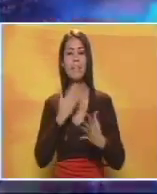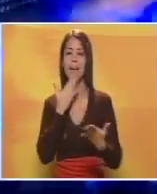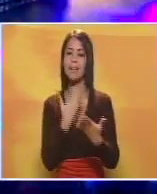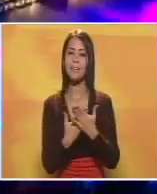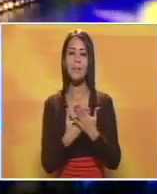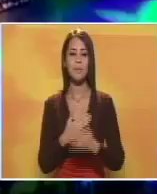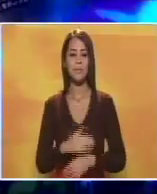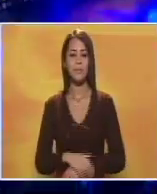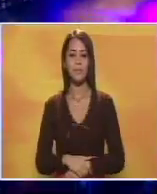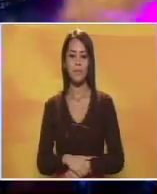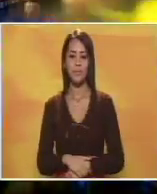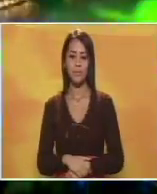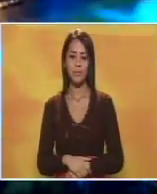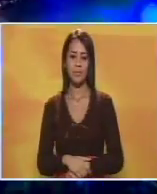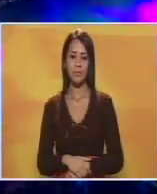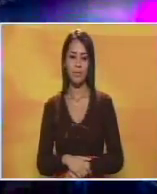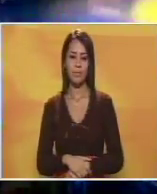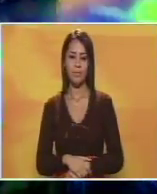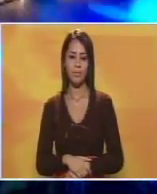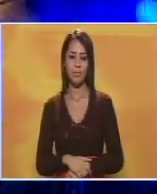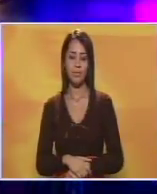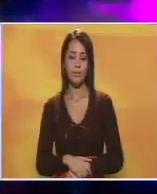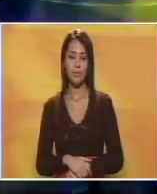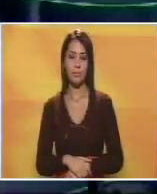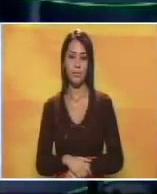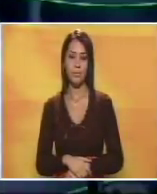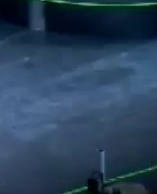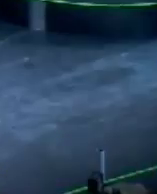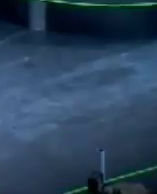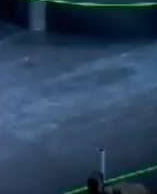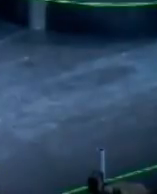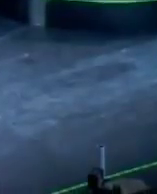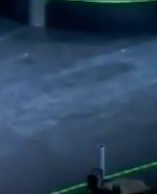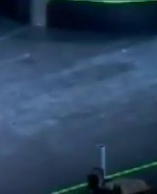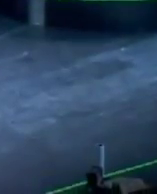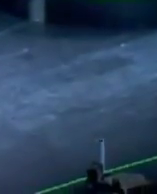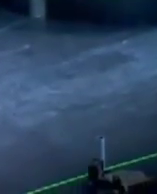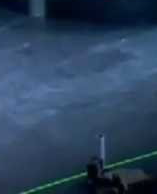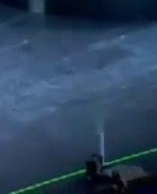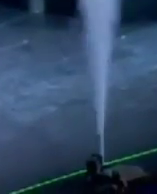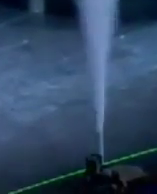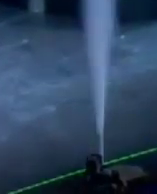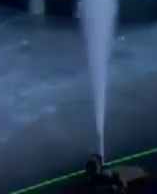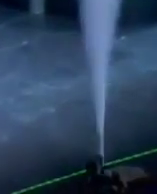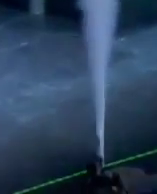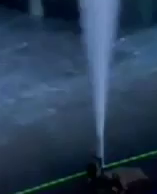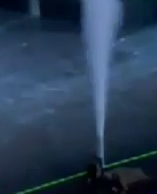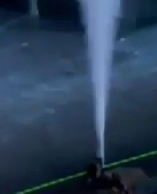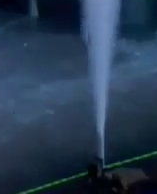agradecido. No digas que no, y lo gritamos fuerte desde el corazón. Una bulla.